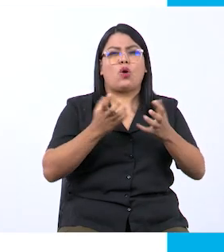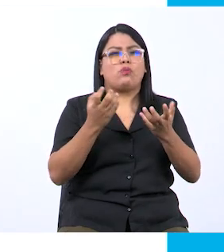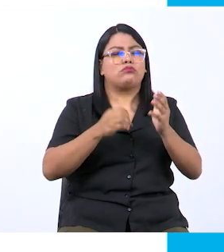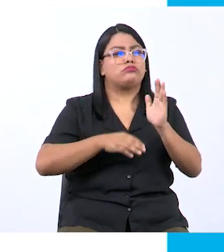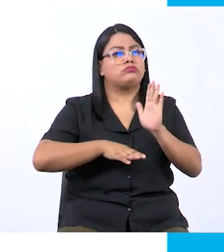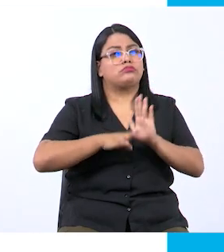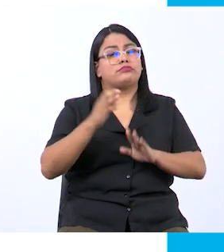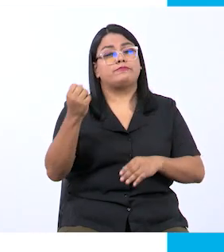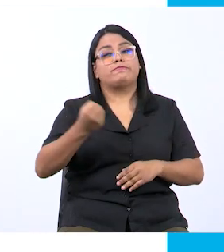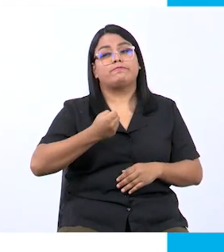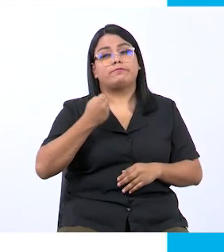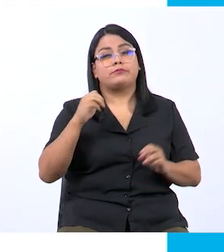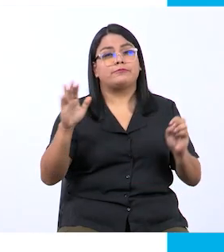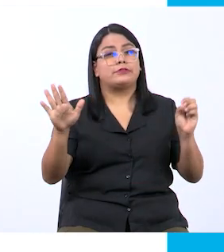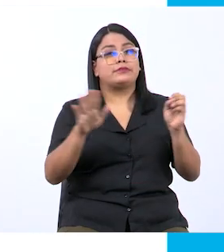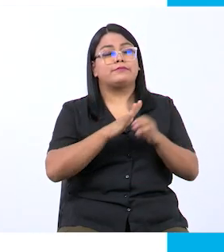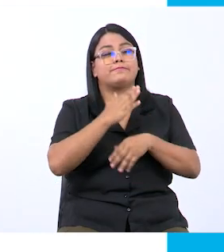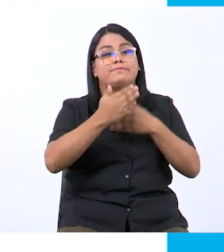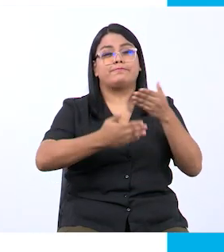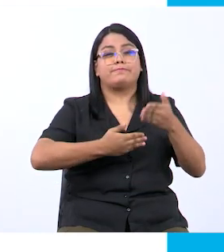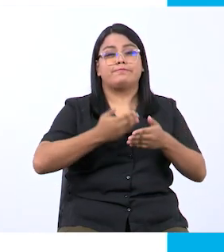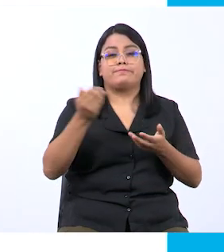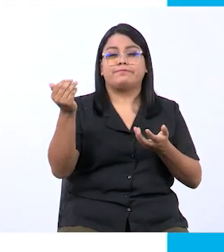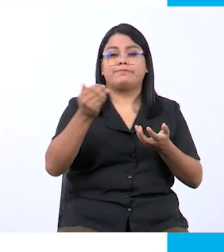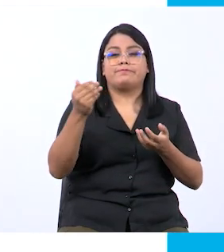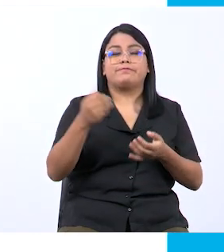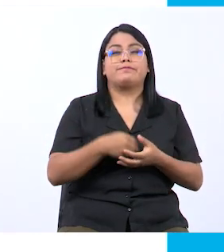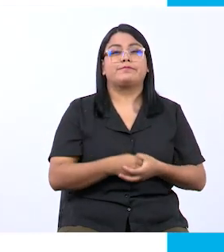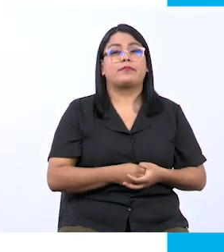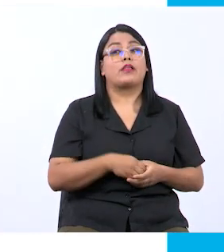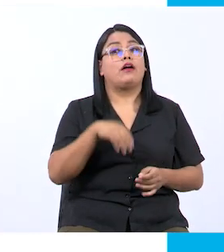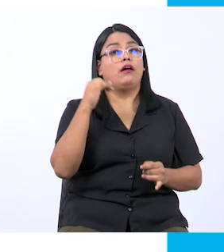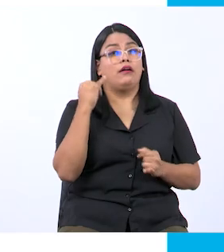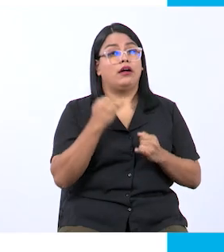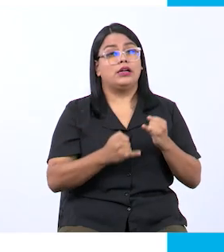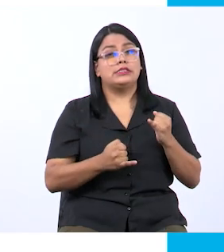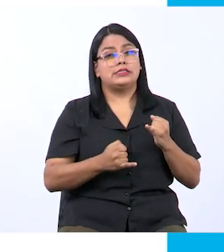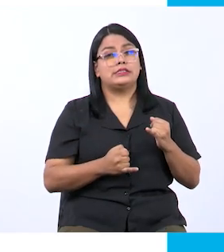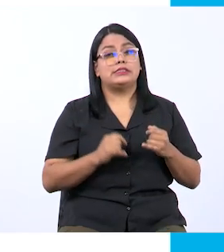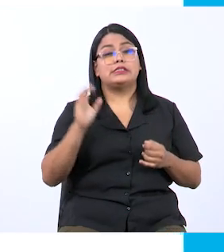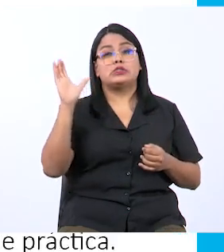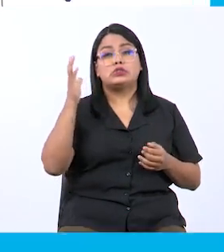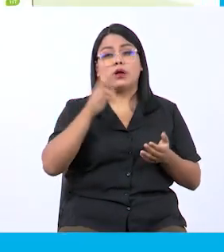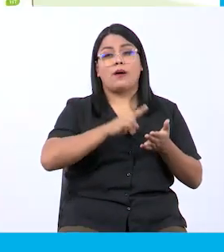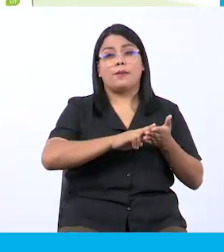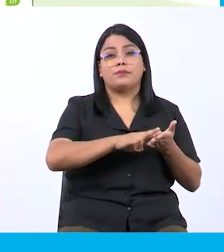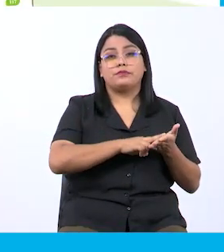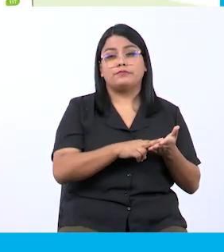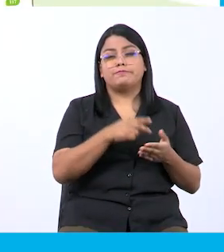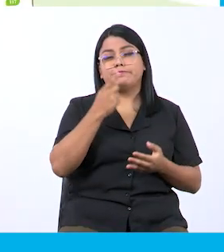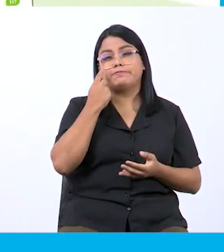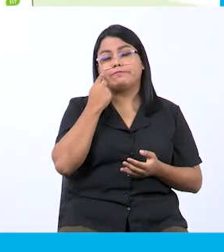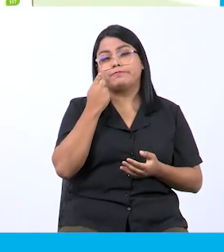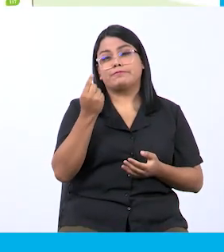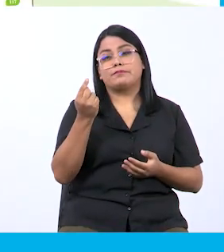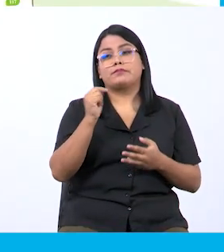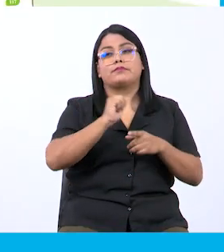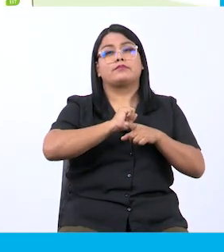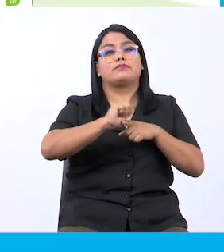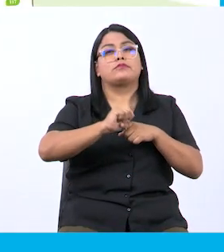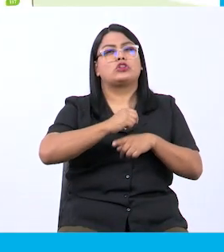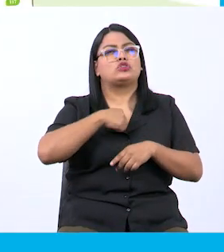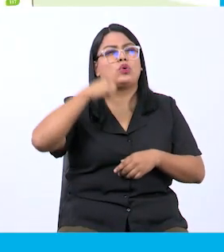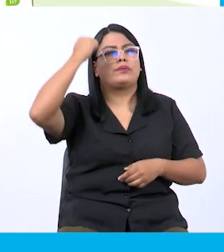es muy importante durante todo el proceso formativo. Y finalmente, en color verde, encontramos